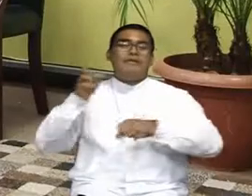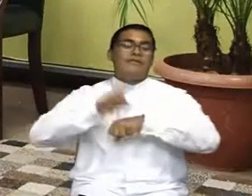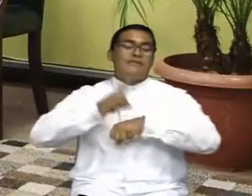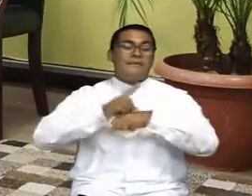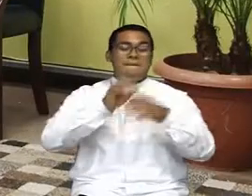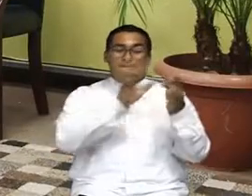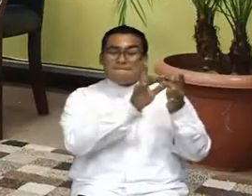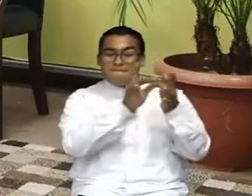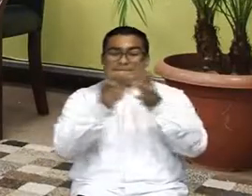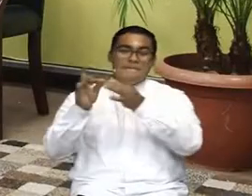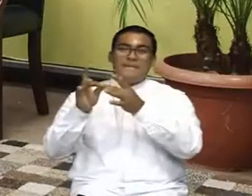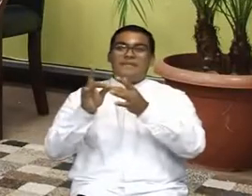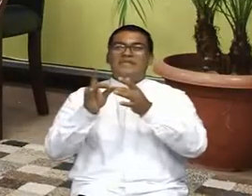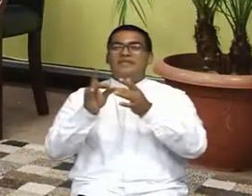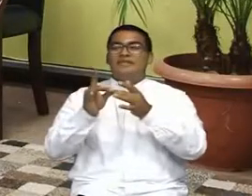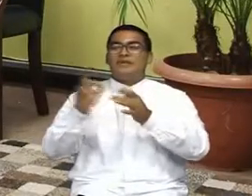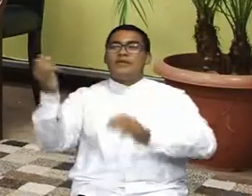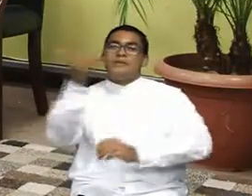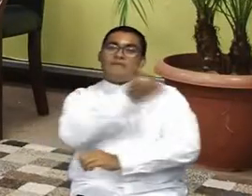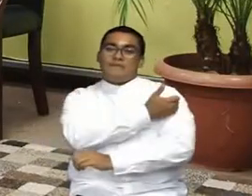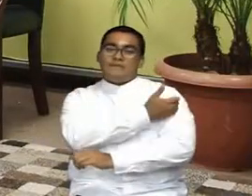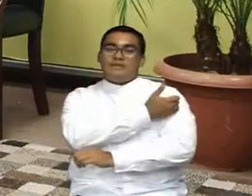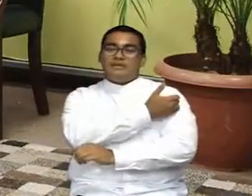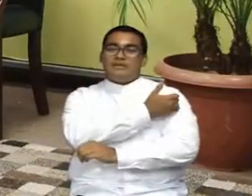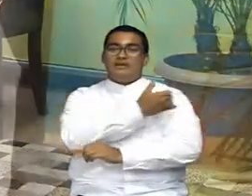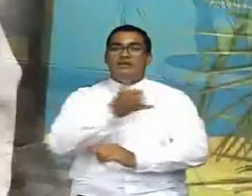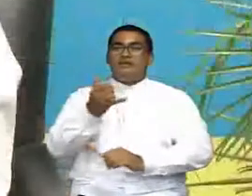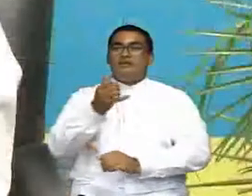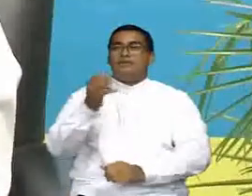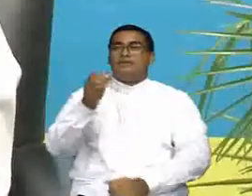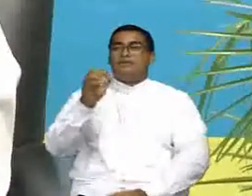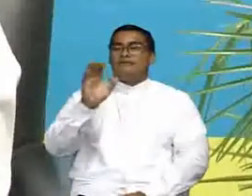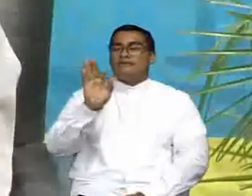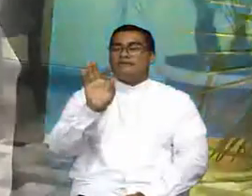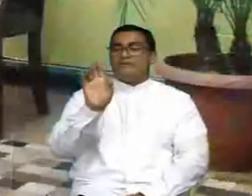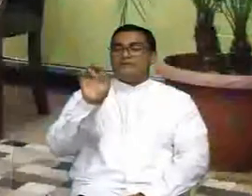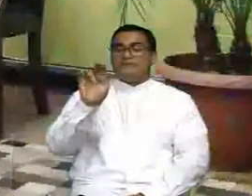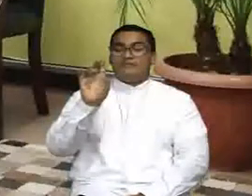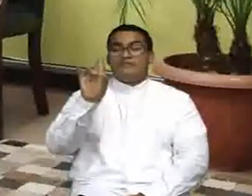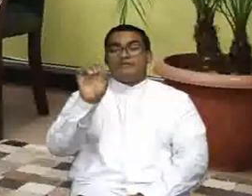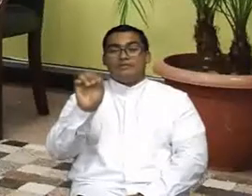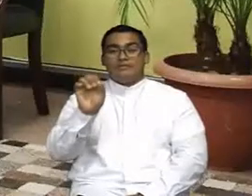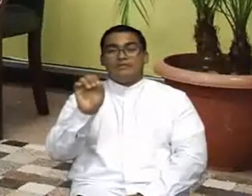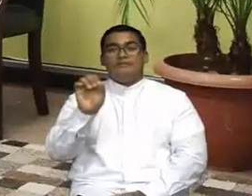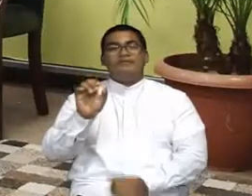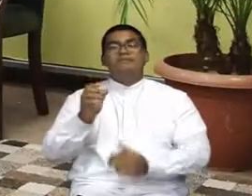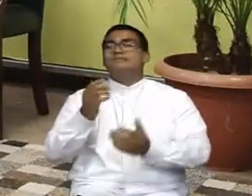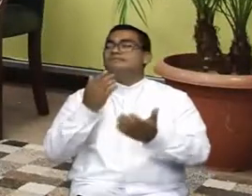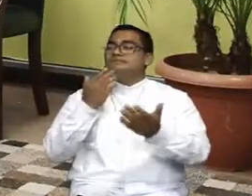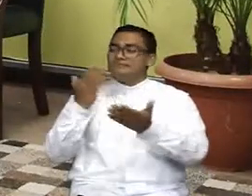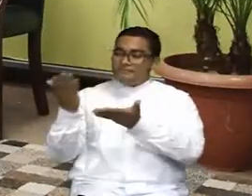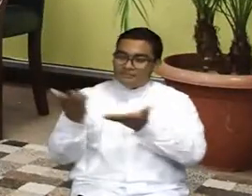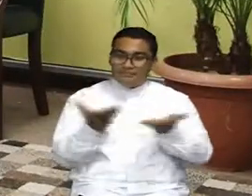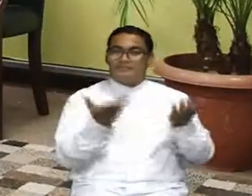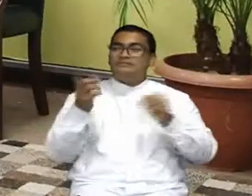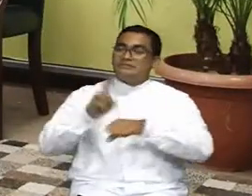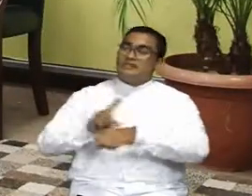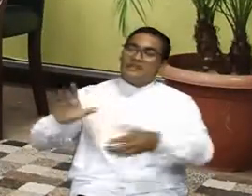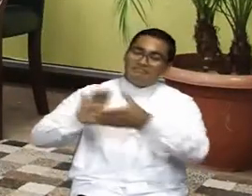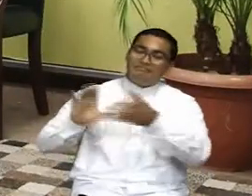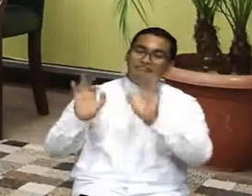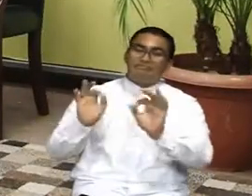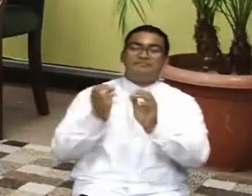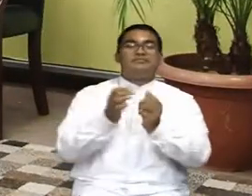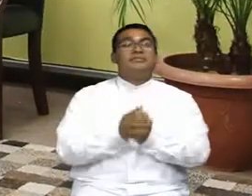Pay, conocido como el Hospital Occidental de Managua. Bienvenida, doctora, mucho gusto. Mucho gusto, mucho gusto. ¿Hay